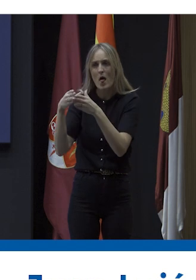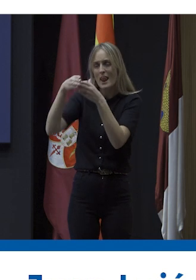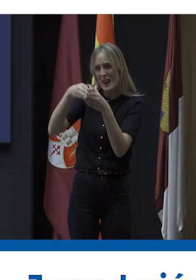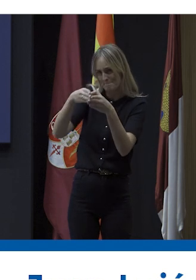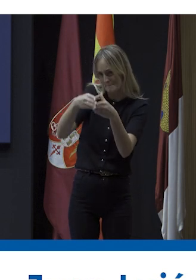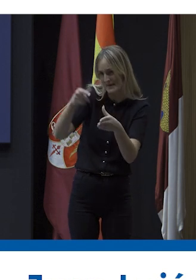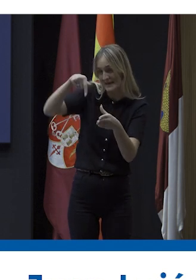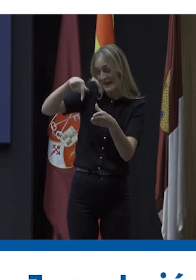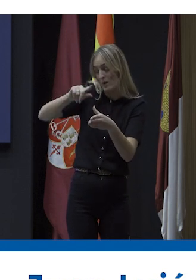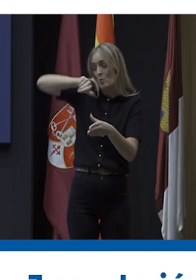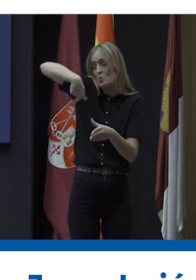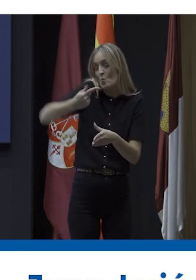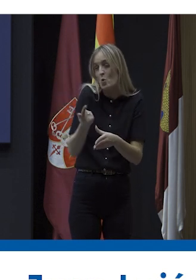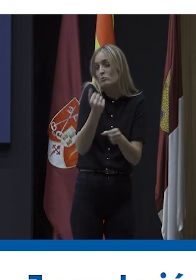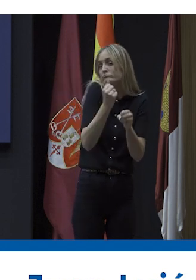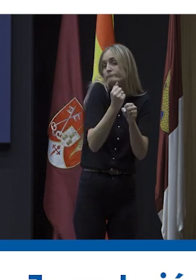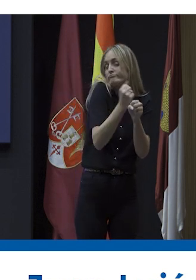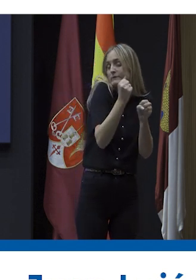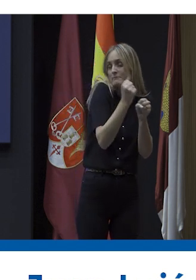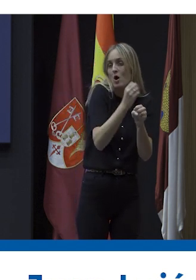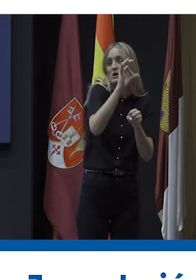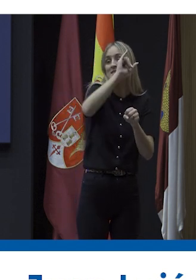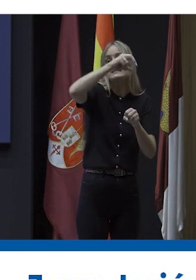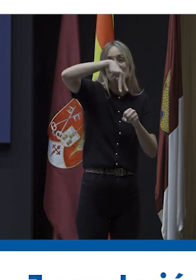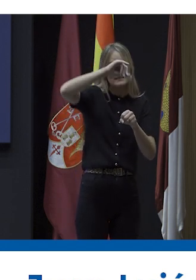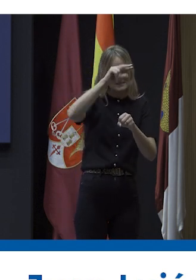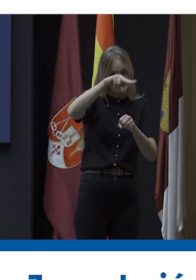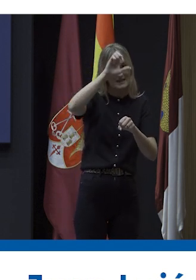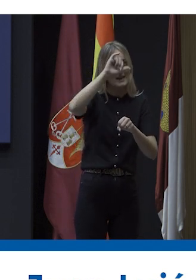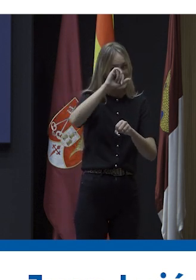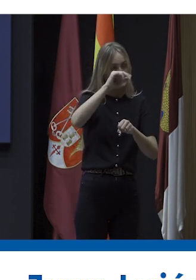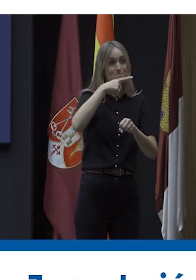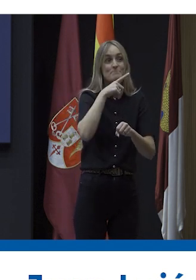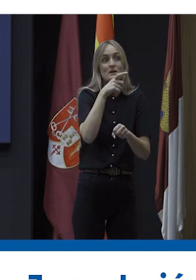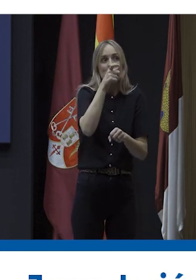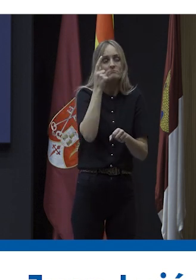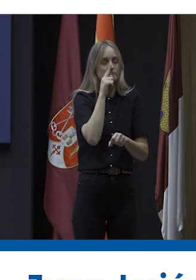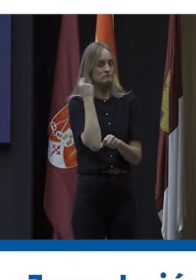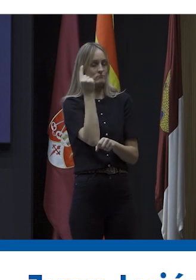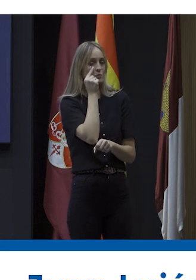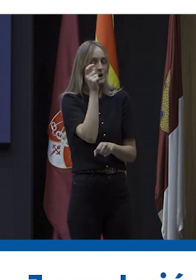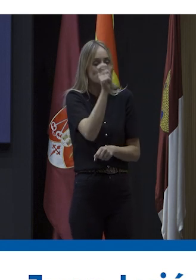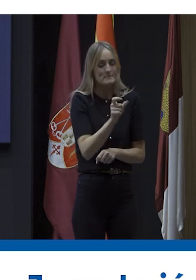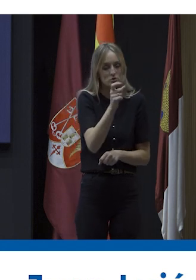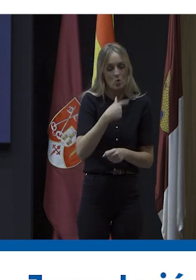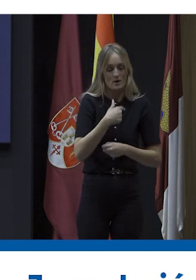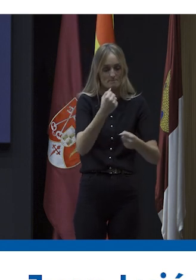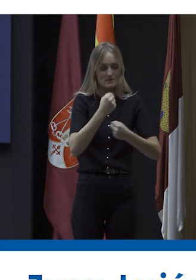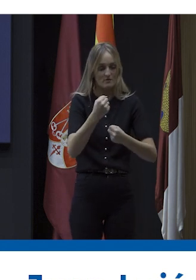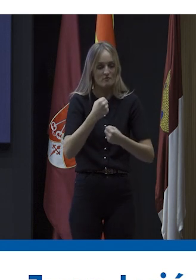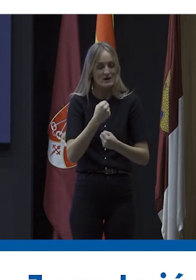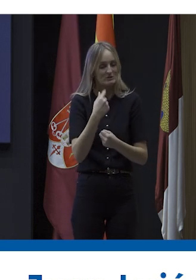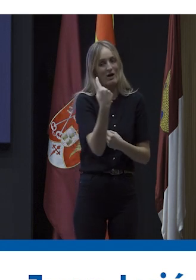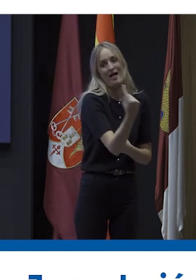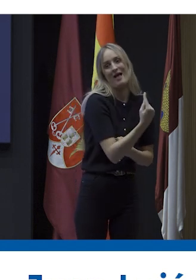Sydney, en Australia, se dio cuenta que estos pacientes agudos con el infarto pues no podían estar así, que había que tratarlos de otra manera.